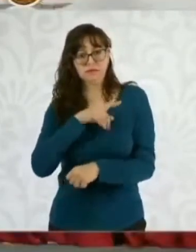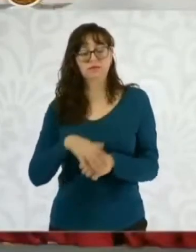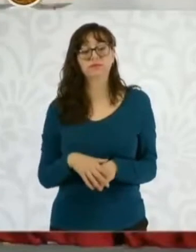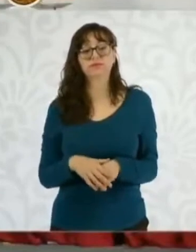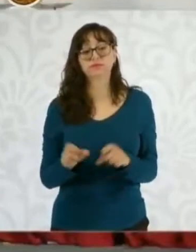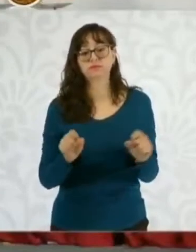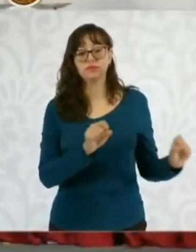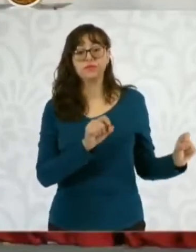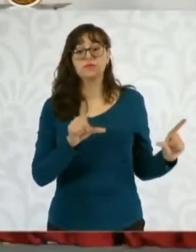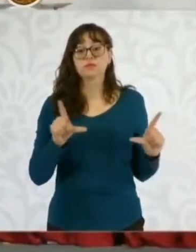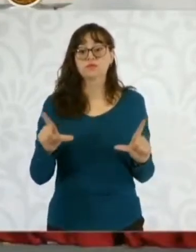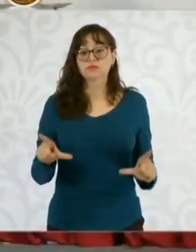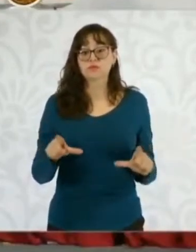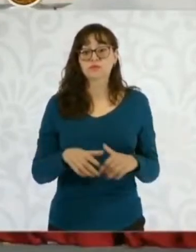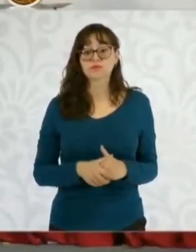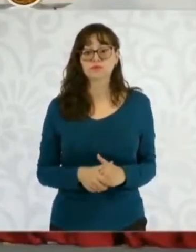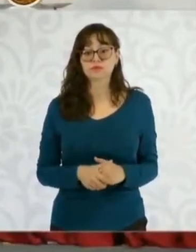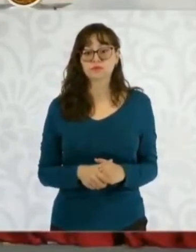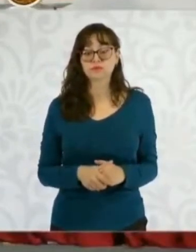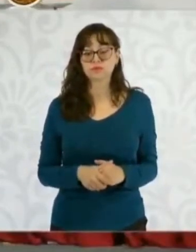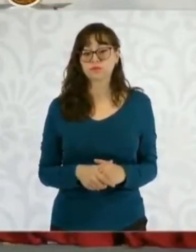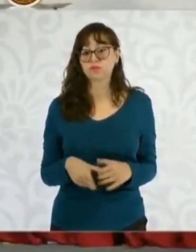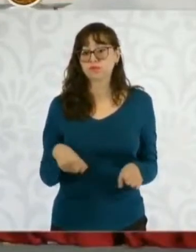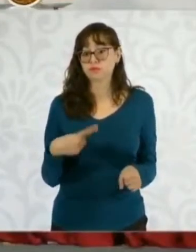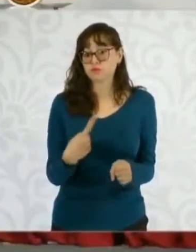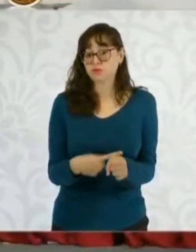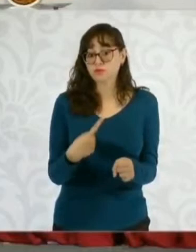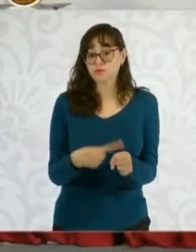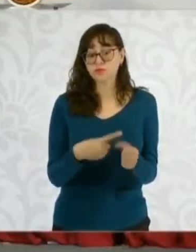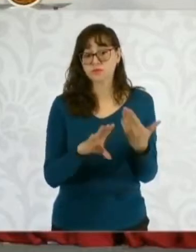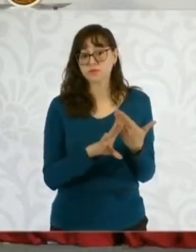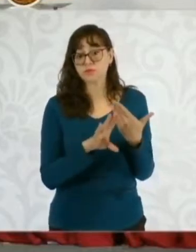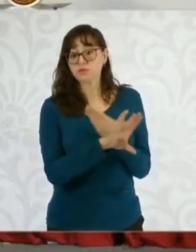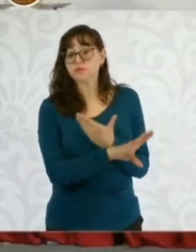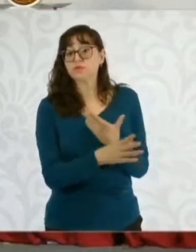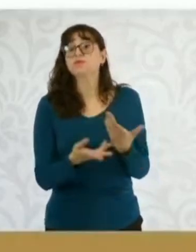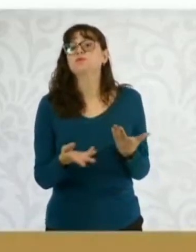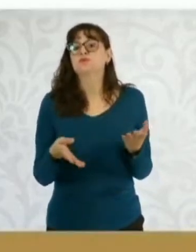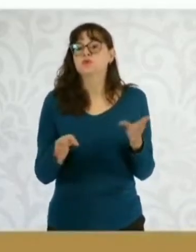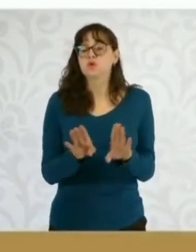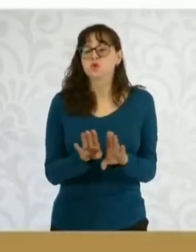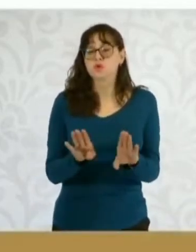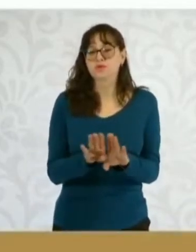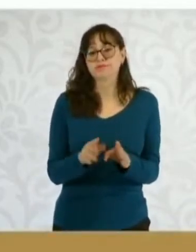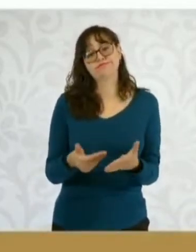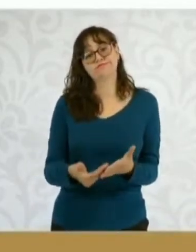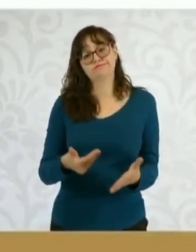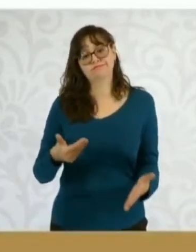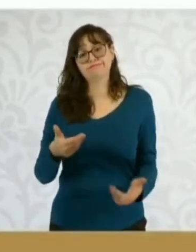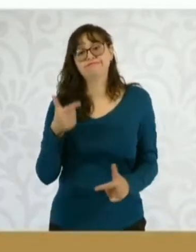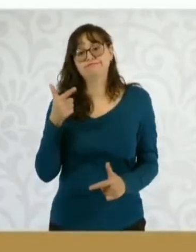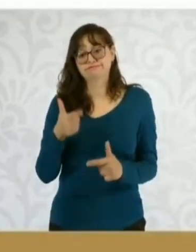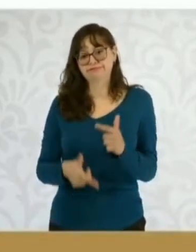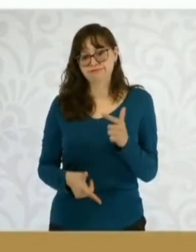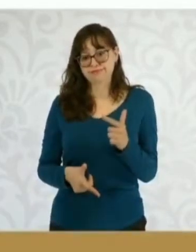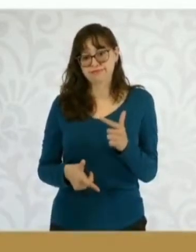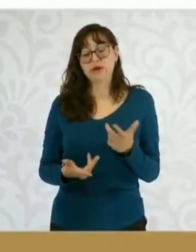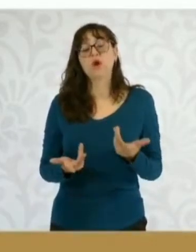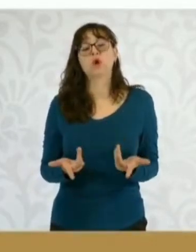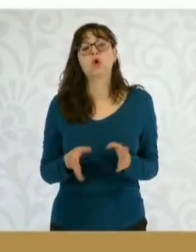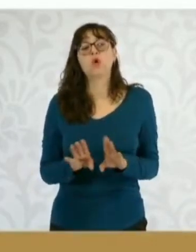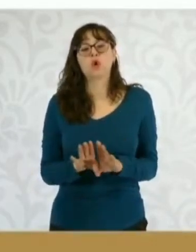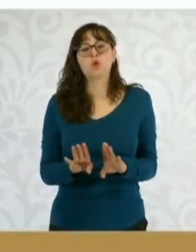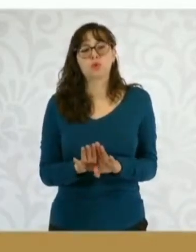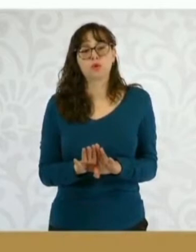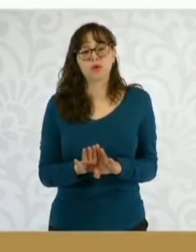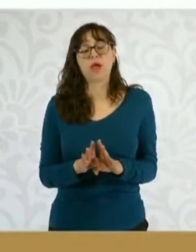La mejor estrategia para vencer a una enfermedad es precisamente prevenirla. Y de lo que se